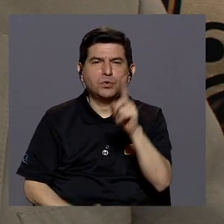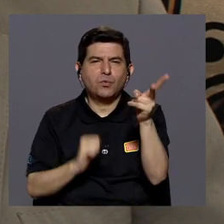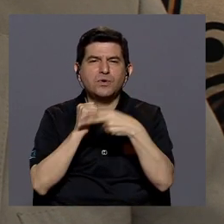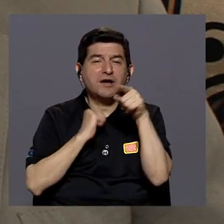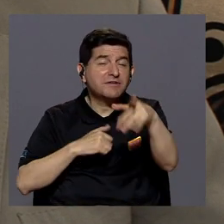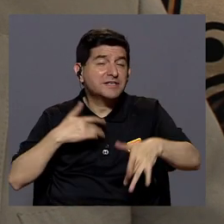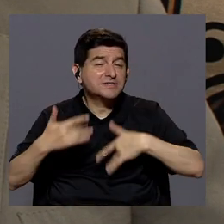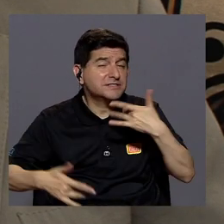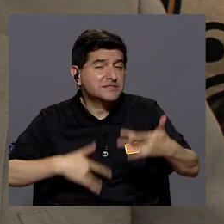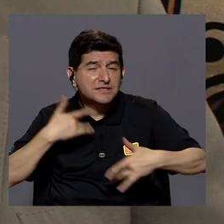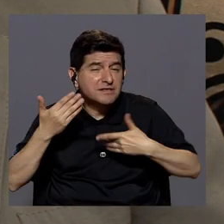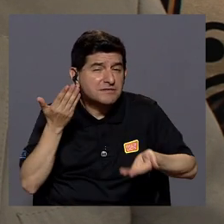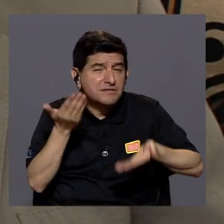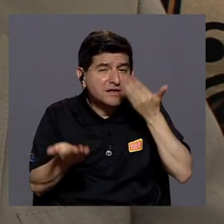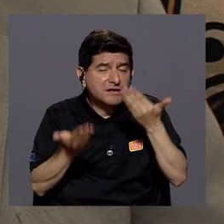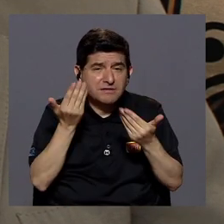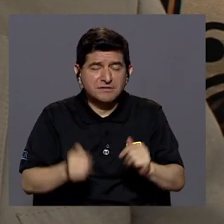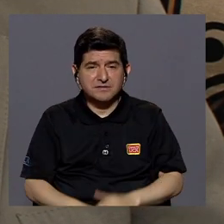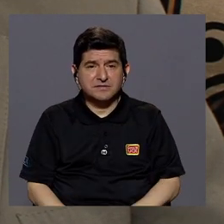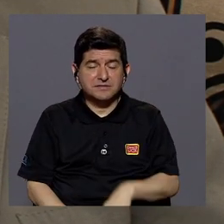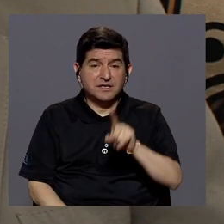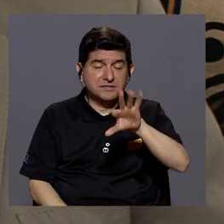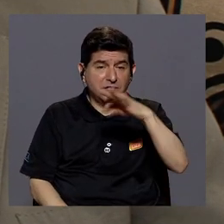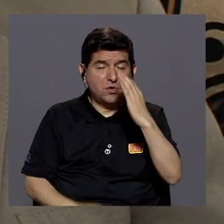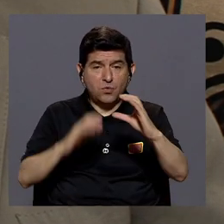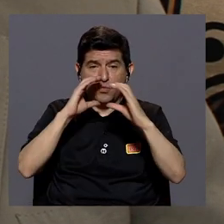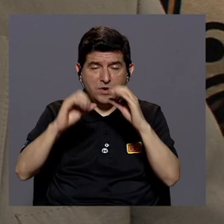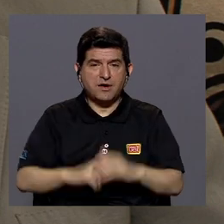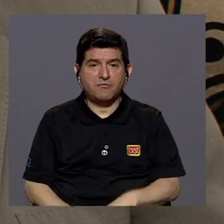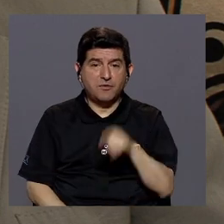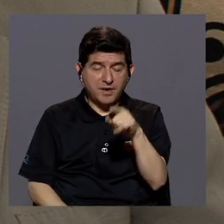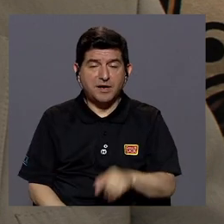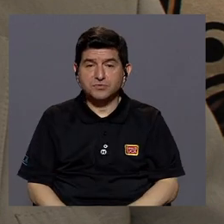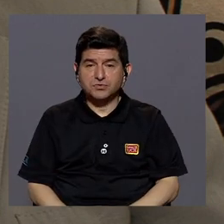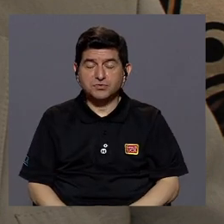que en alguno de los medios que trabajó le cortaran la